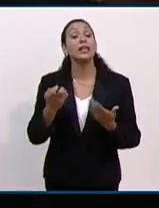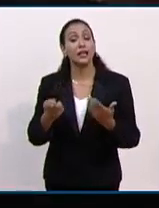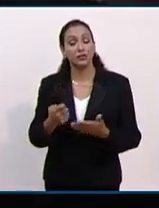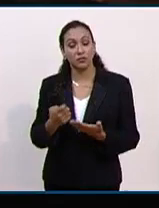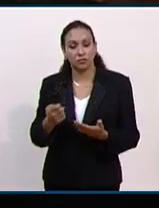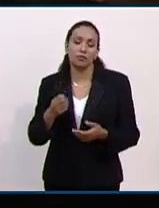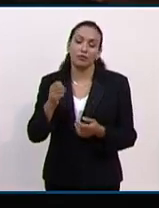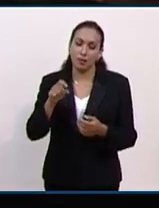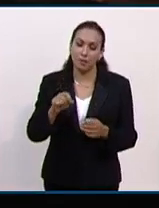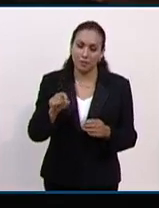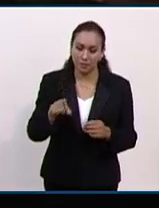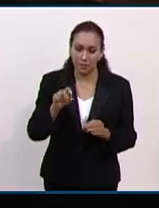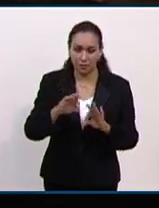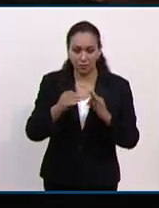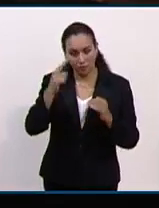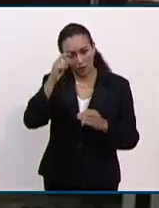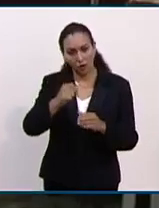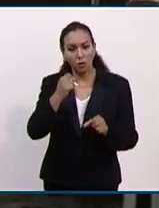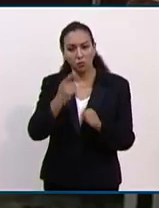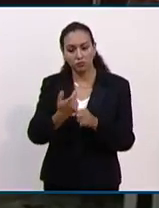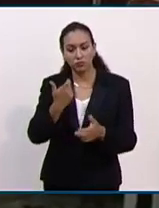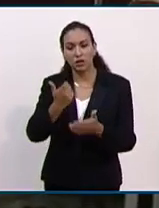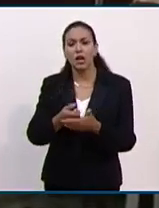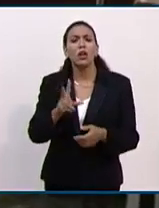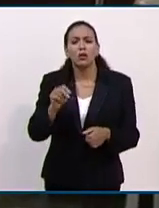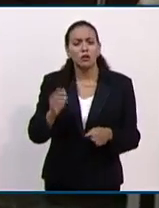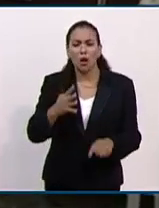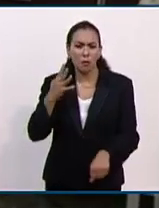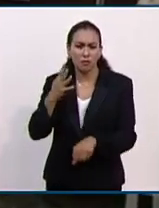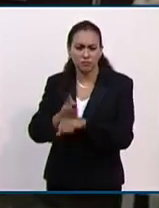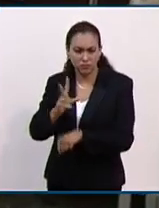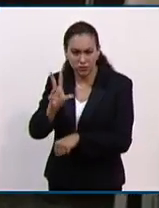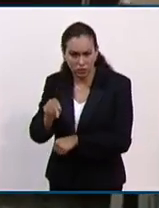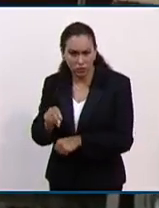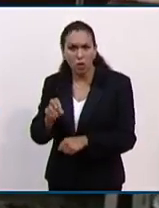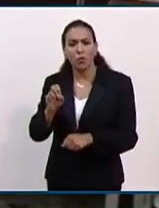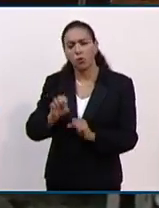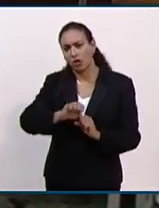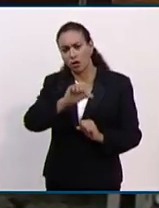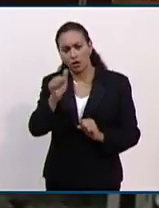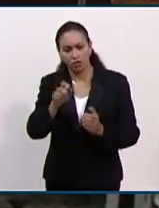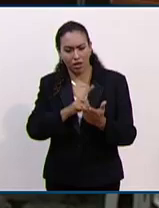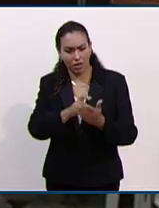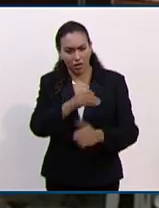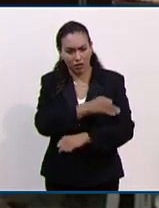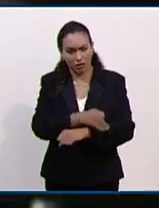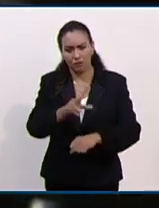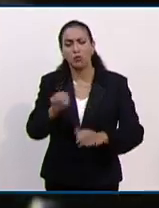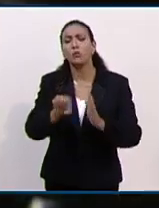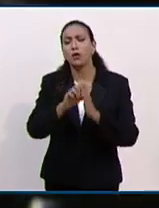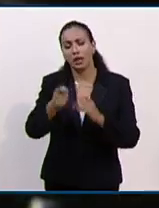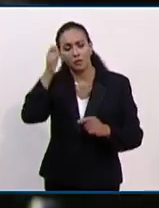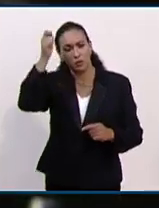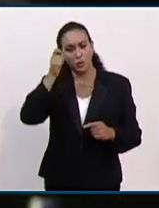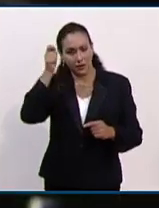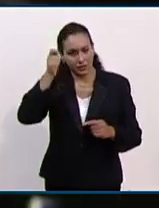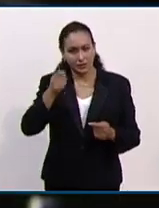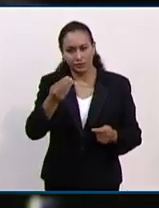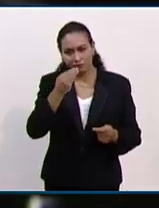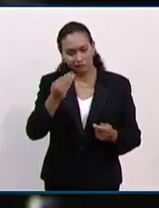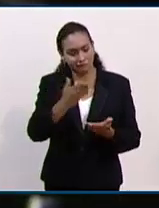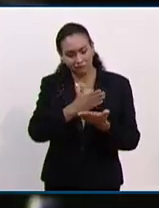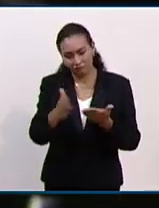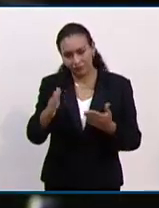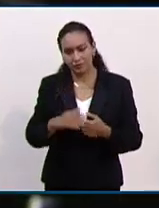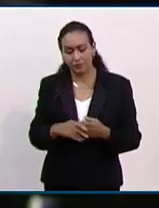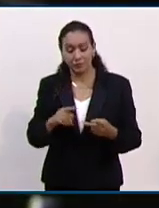ello. No se trata de una sanción ni tiene conflicto con otras figuras del derecho familiar, como la pensión alimenticia, y el monto